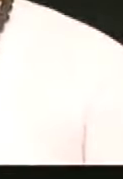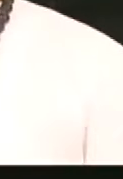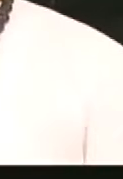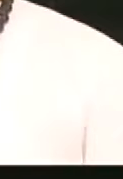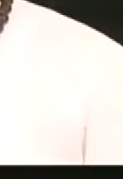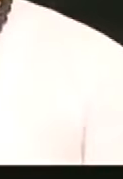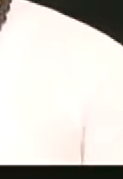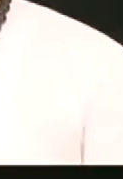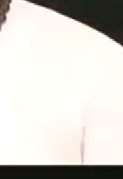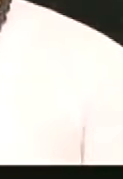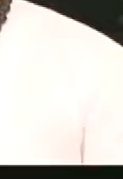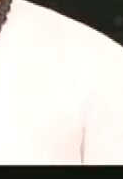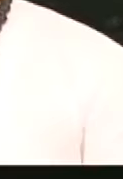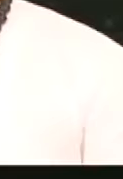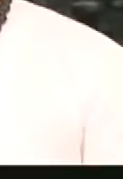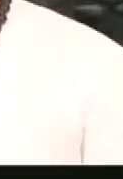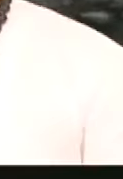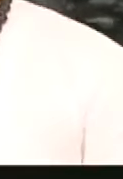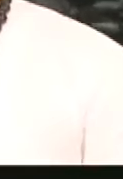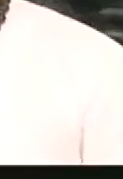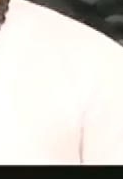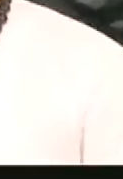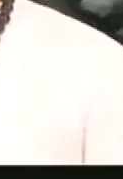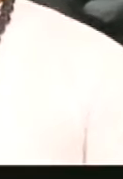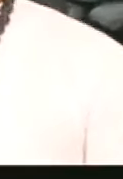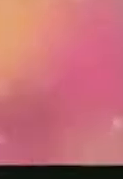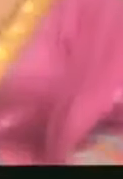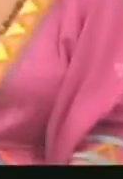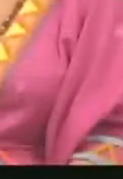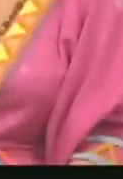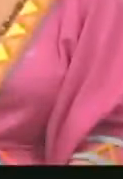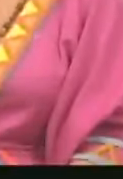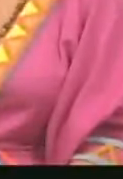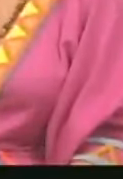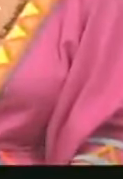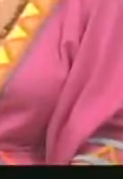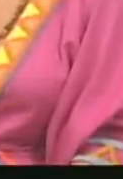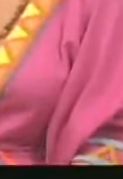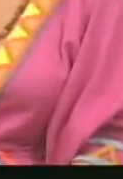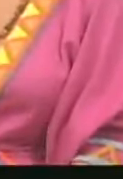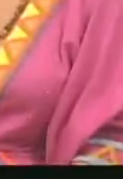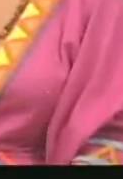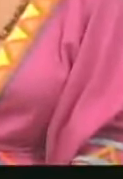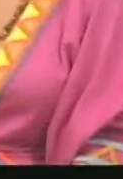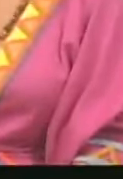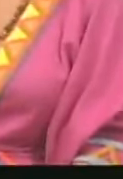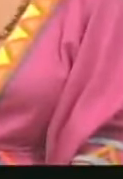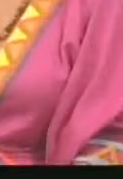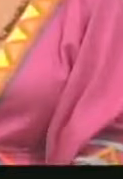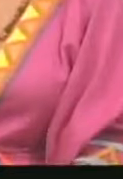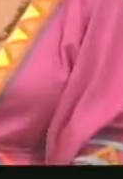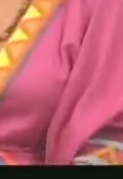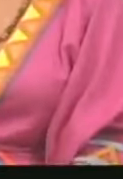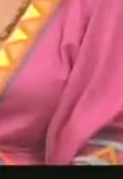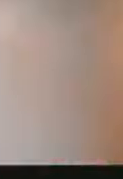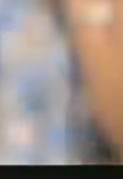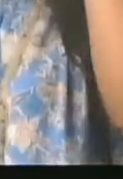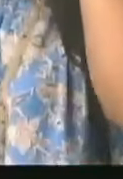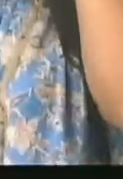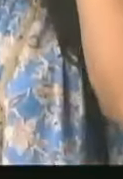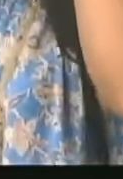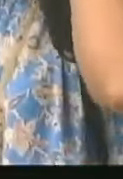Cariñarote, Huanicón, Paparoto Mantoro y Totomanto. Con este grito cargado de fuerza ancestral y